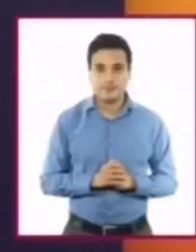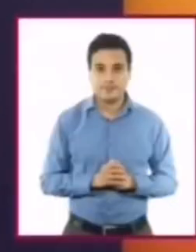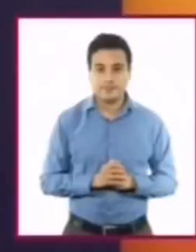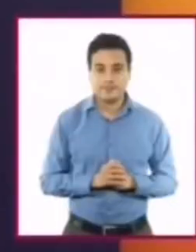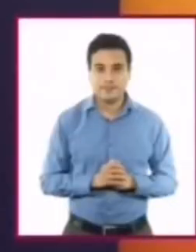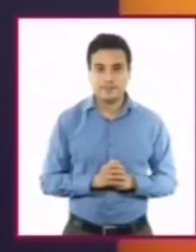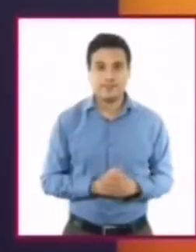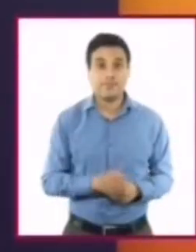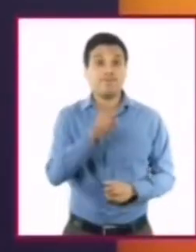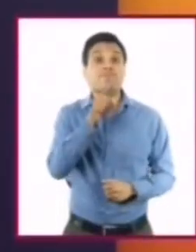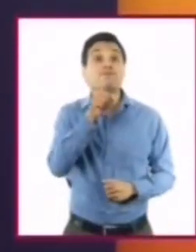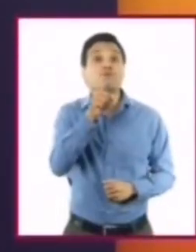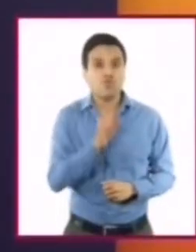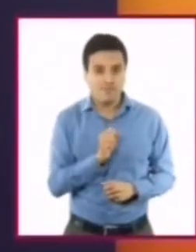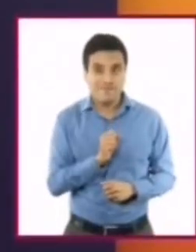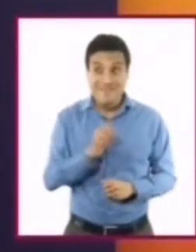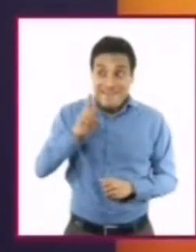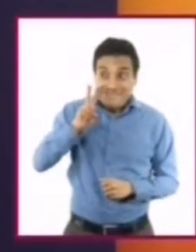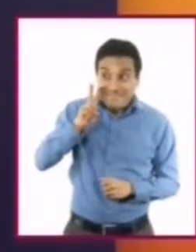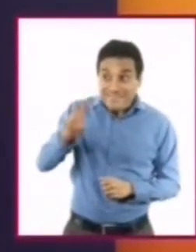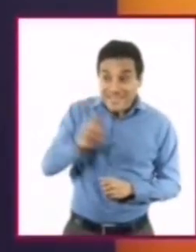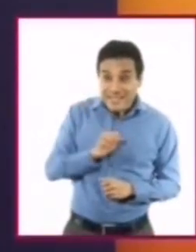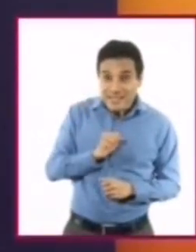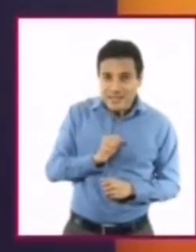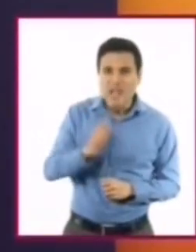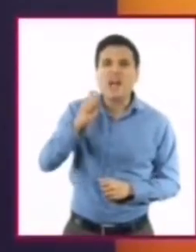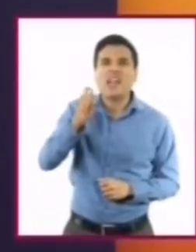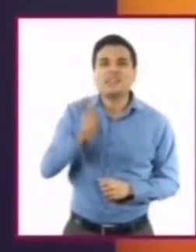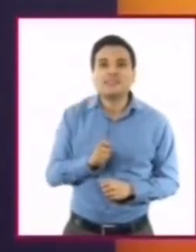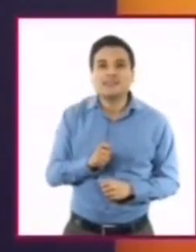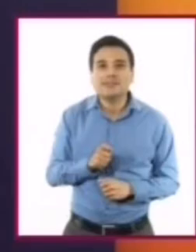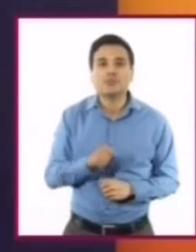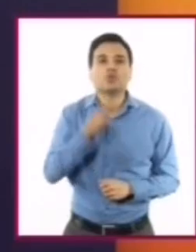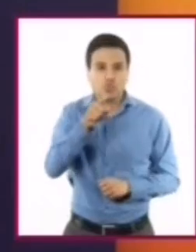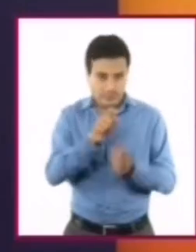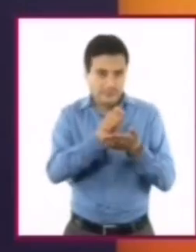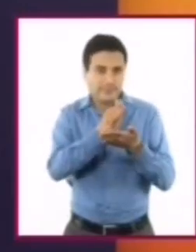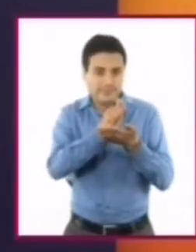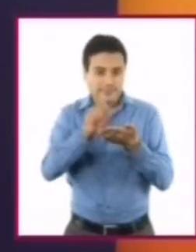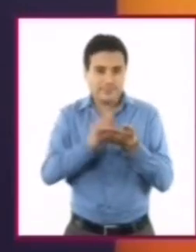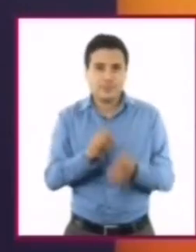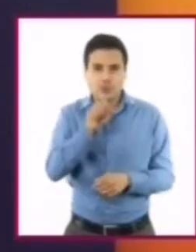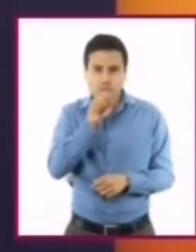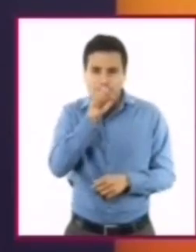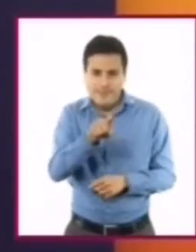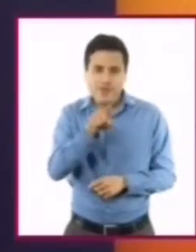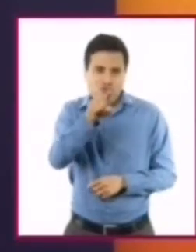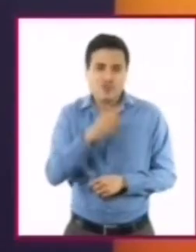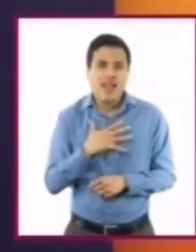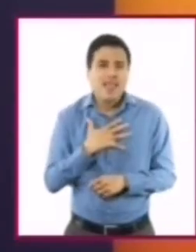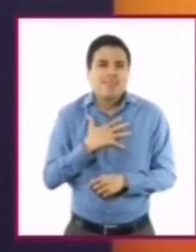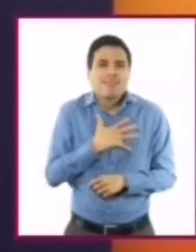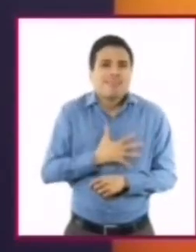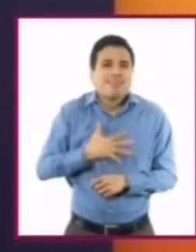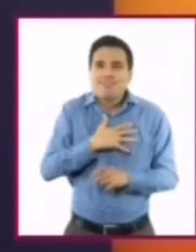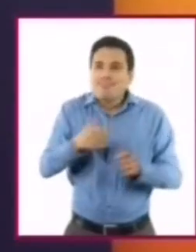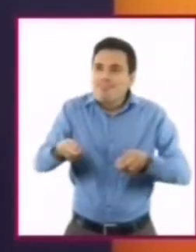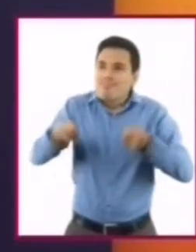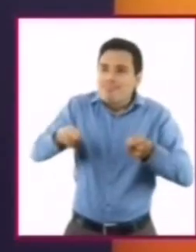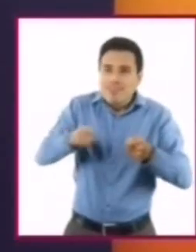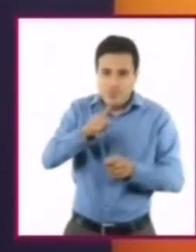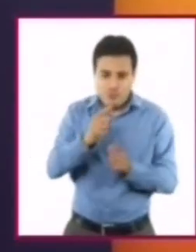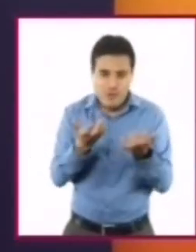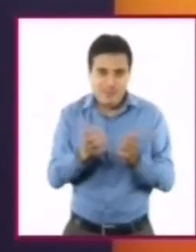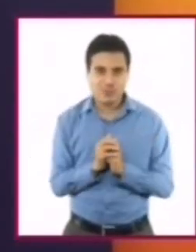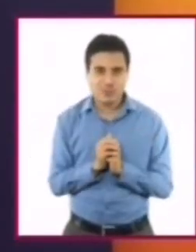En sus cuadernos, describan lo que ven y experimenten colocando diferentes objetos en la manta. Registren todas sus observaciones y, si